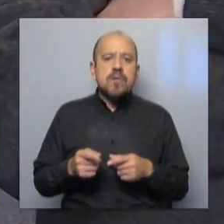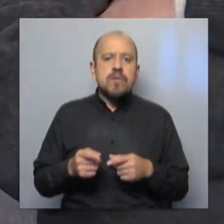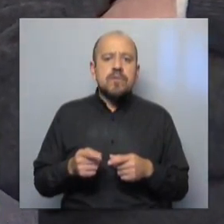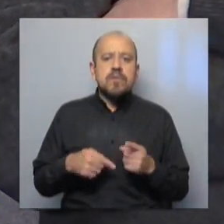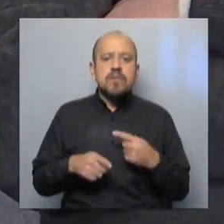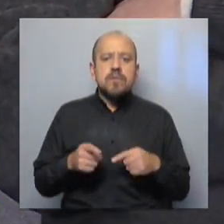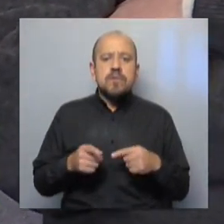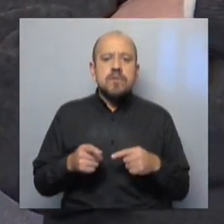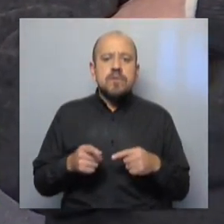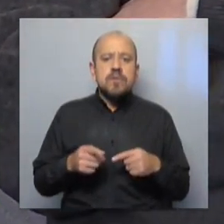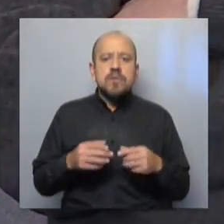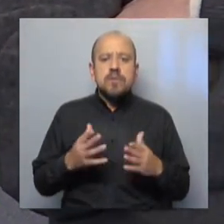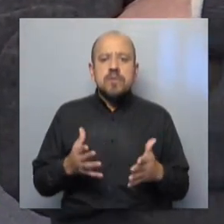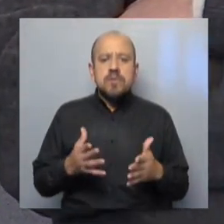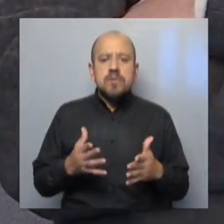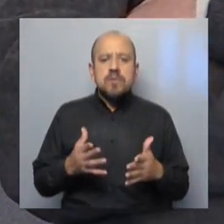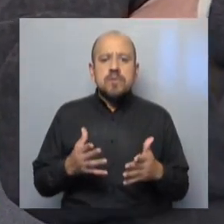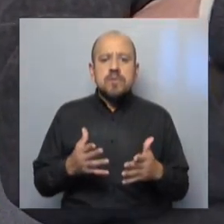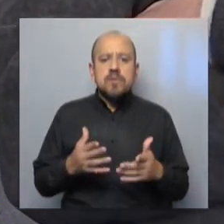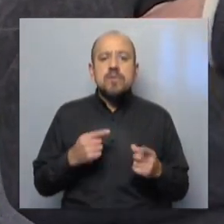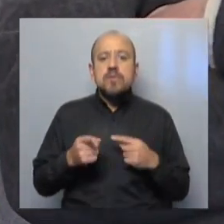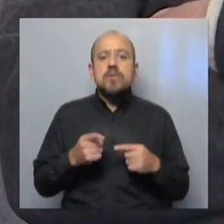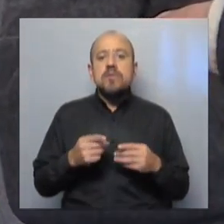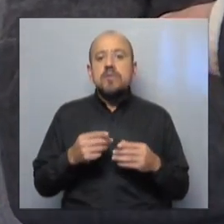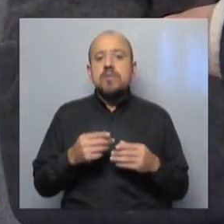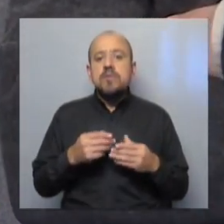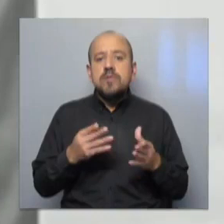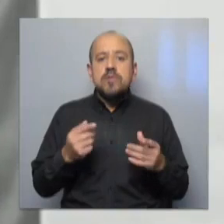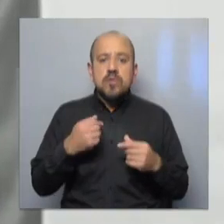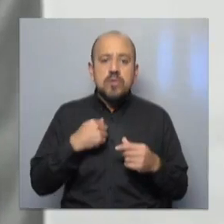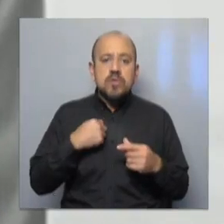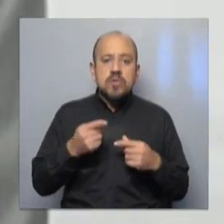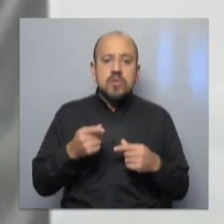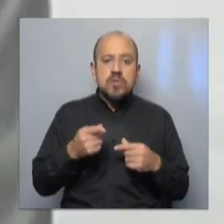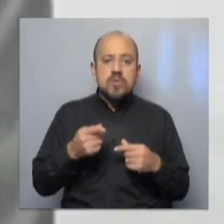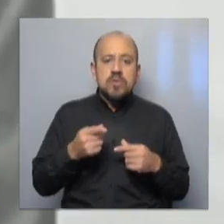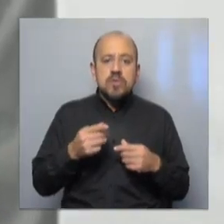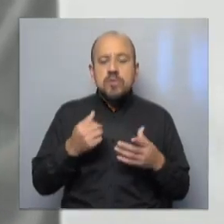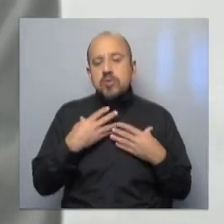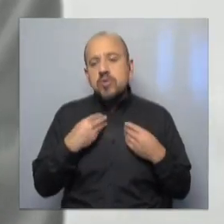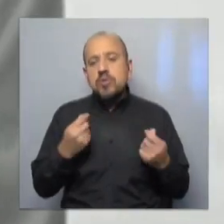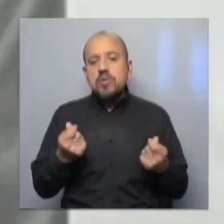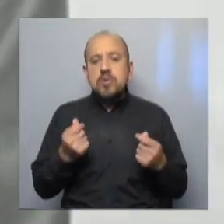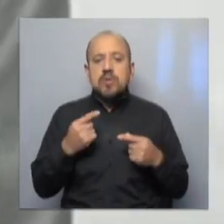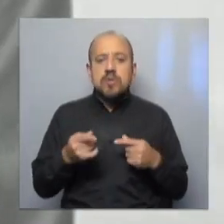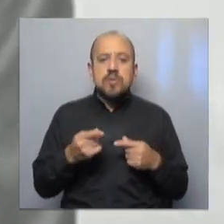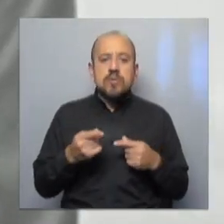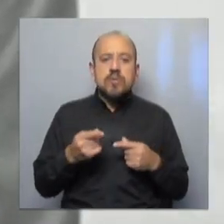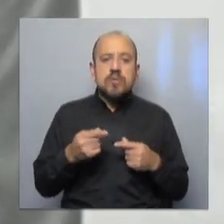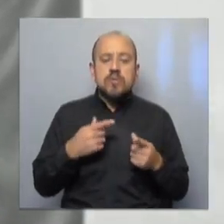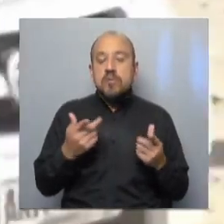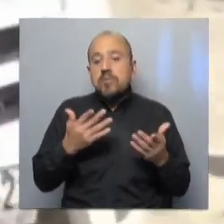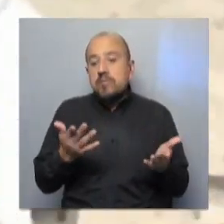estuvo un consejo es un consejo que yo que siento que no puedo darle